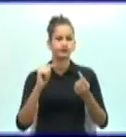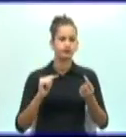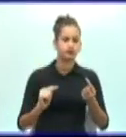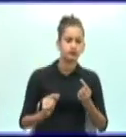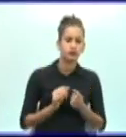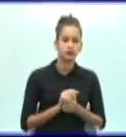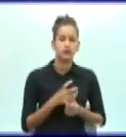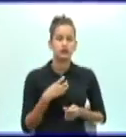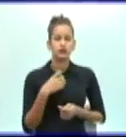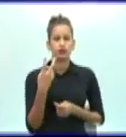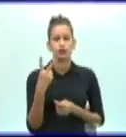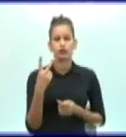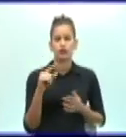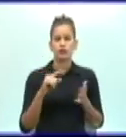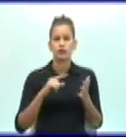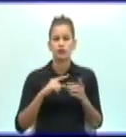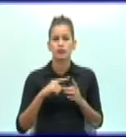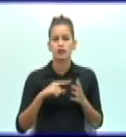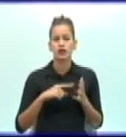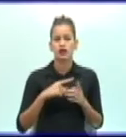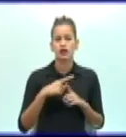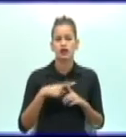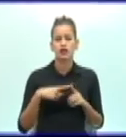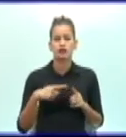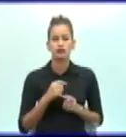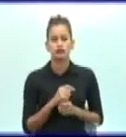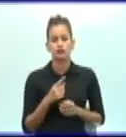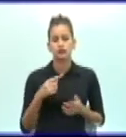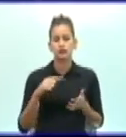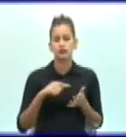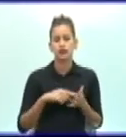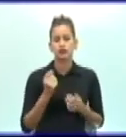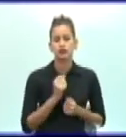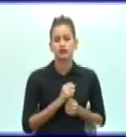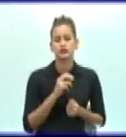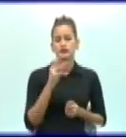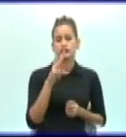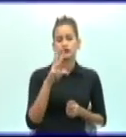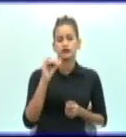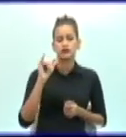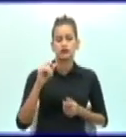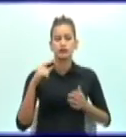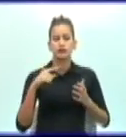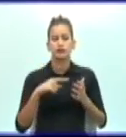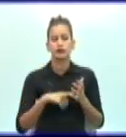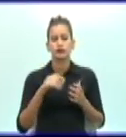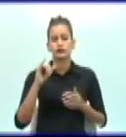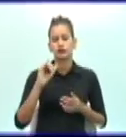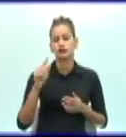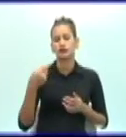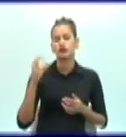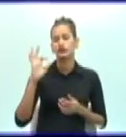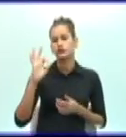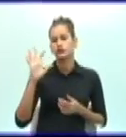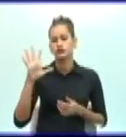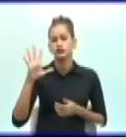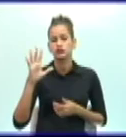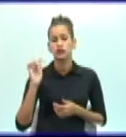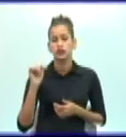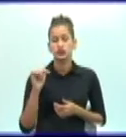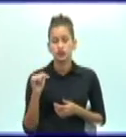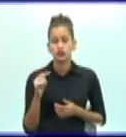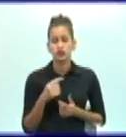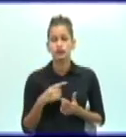pues multiplicamos los dos medios, 36 por 6,85. Y ese